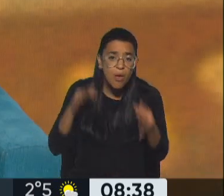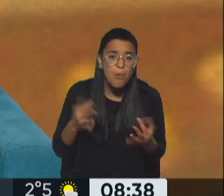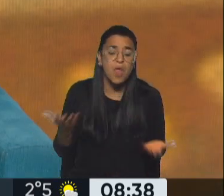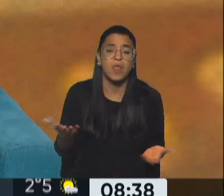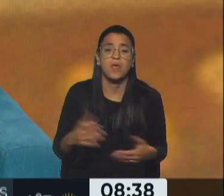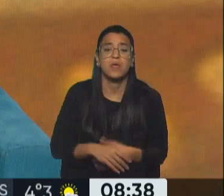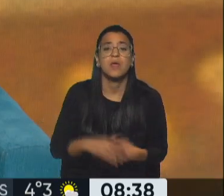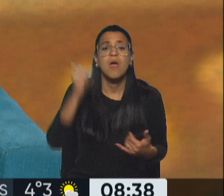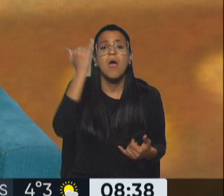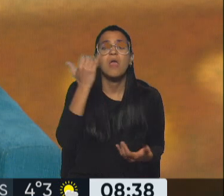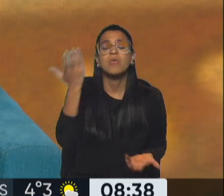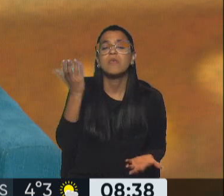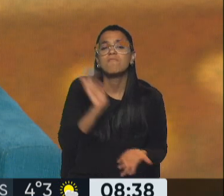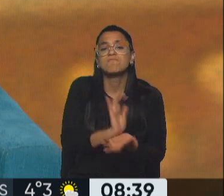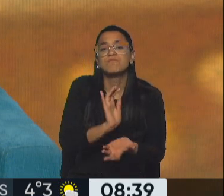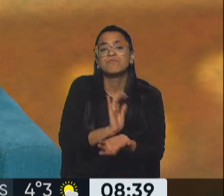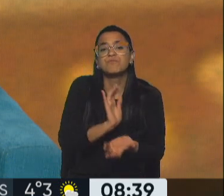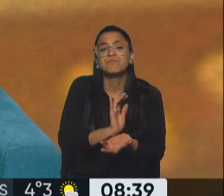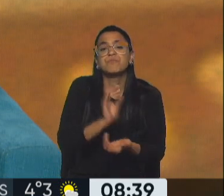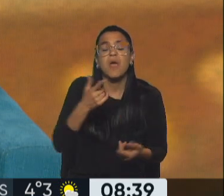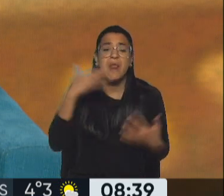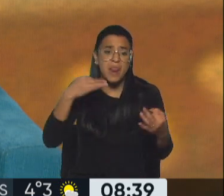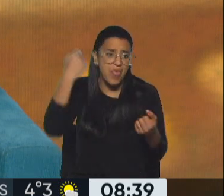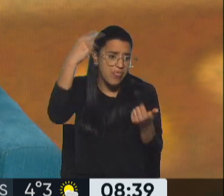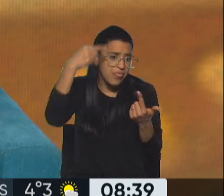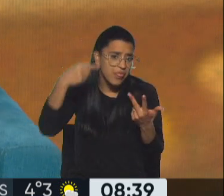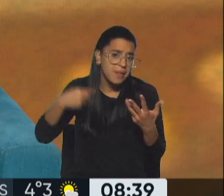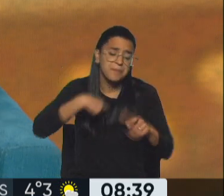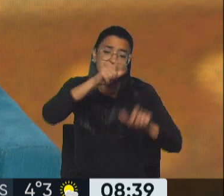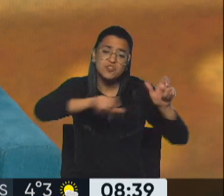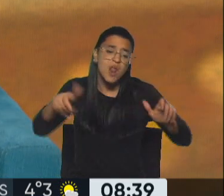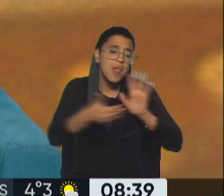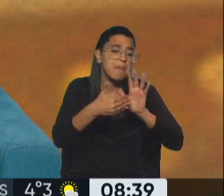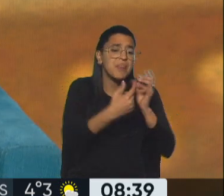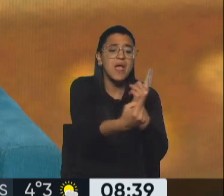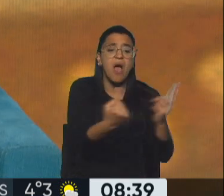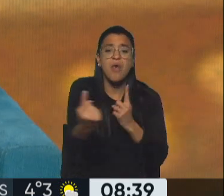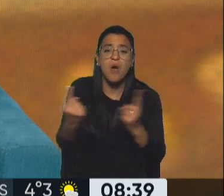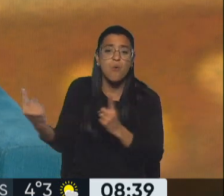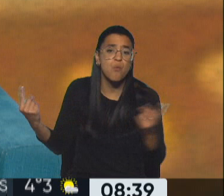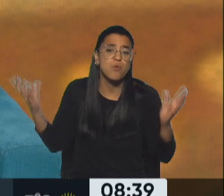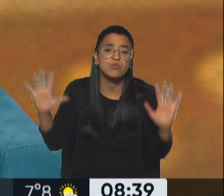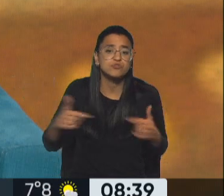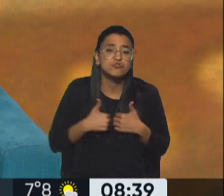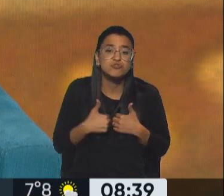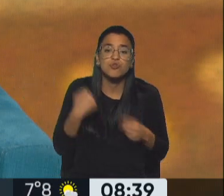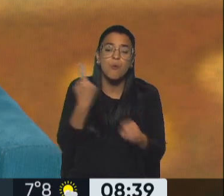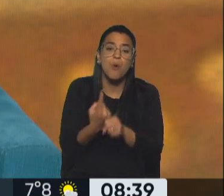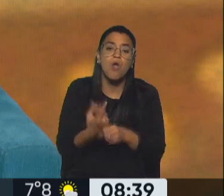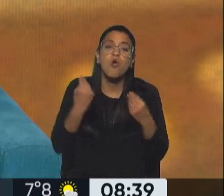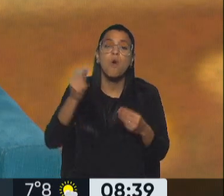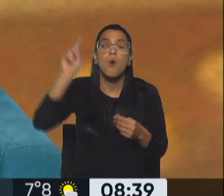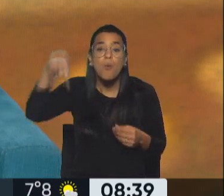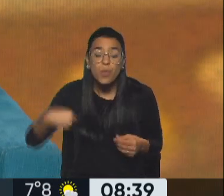tener tantas realidades como tantas personas, ¿no? En este mundo. Yo no le puedo decir cómo